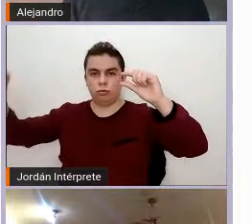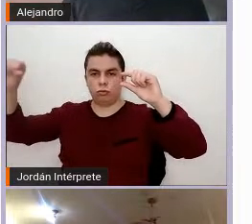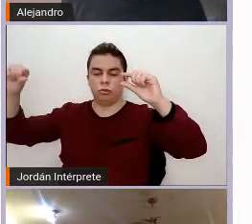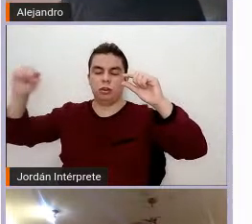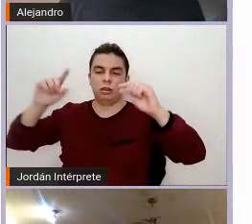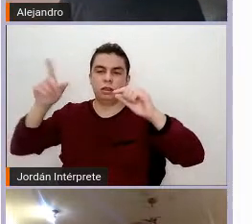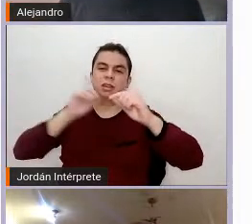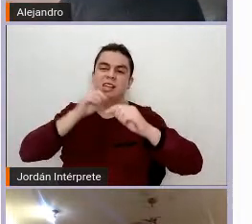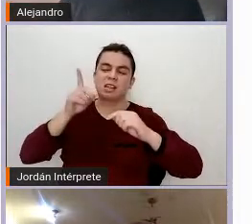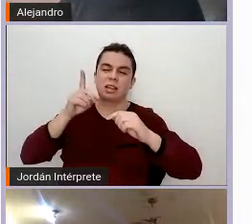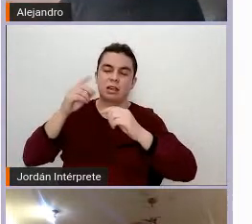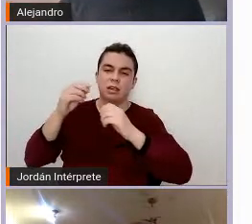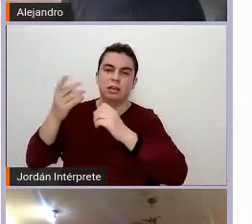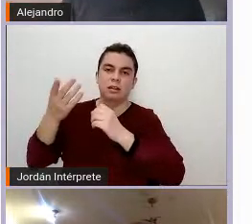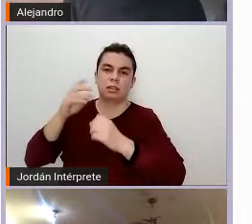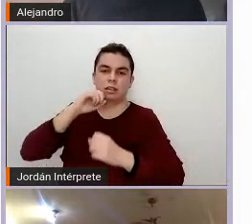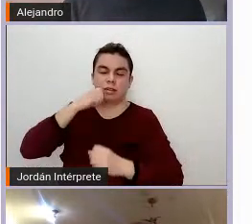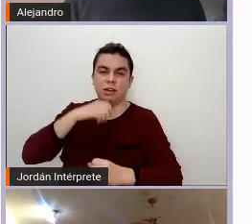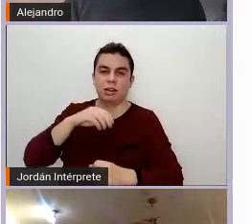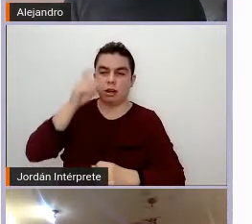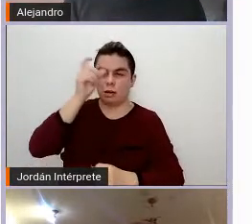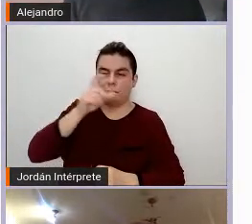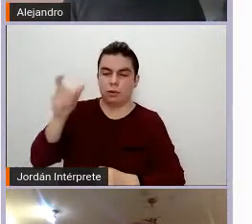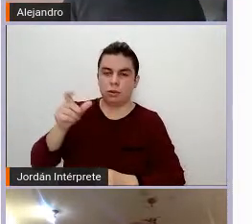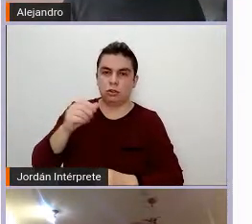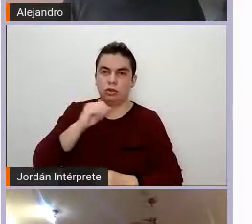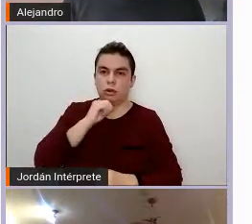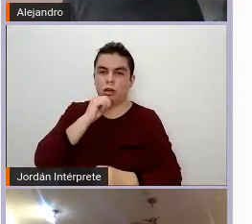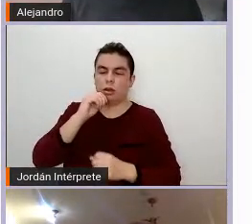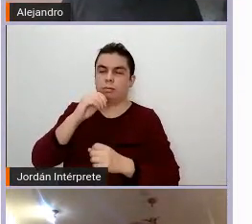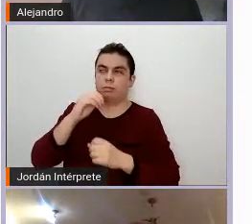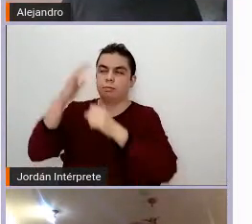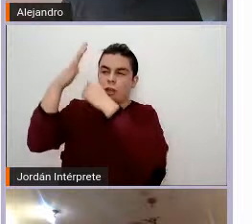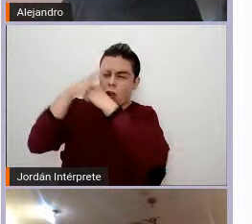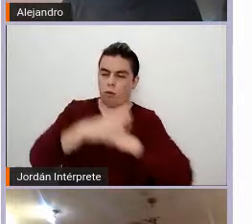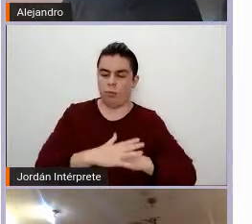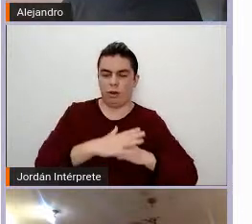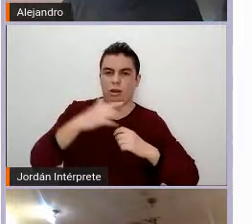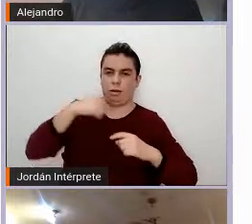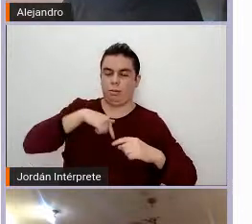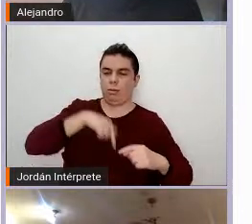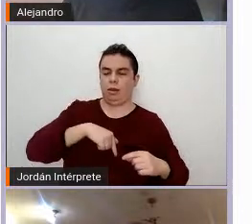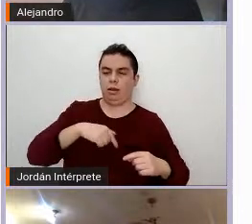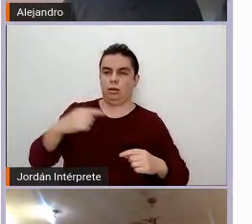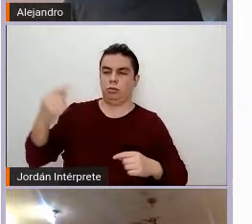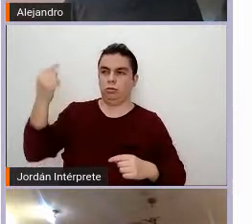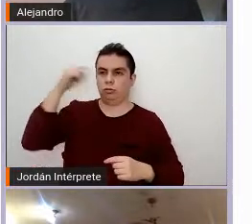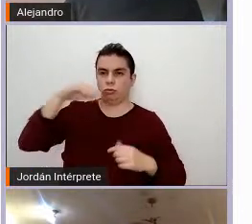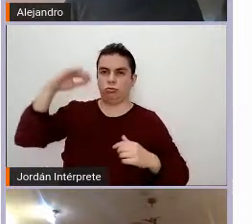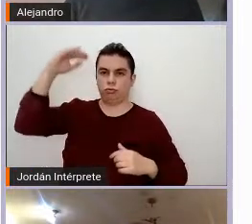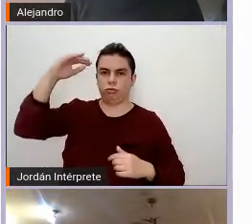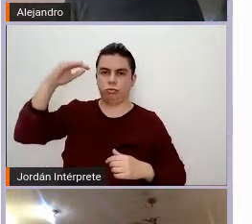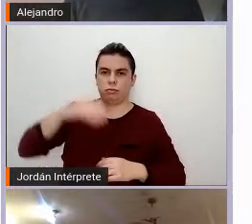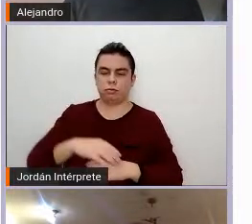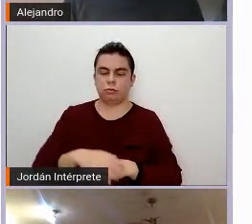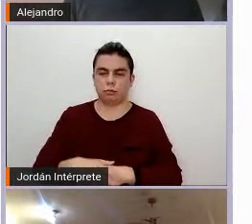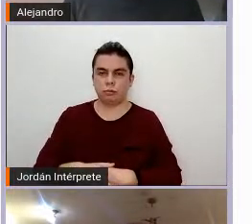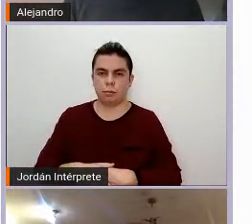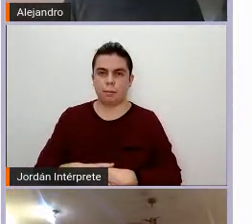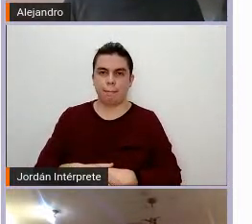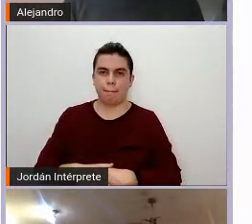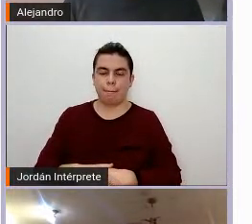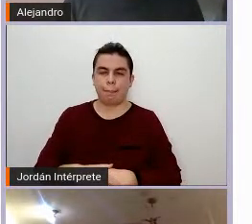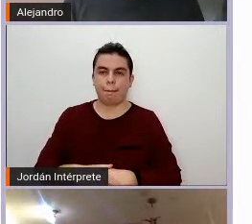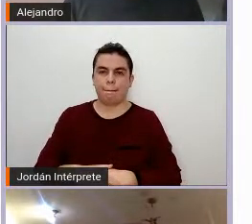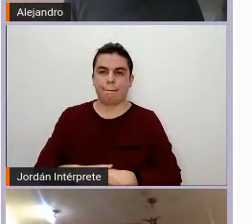Para concluir esta presentación, solo me queda reforzar el principal argumento de esta investigación, la cual